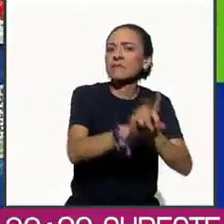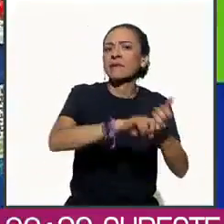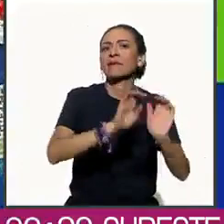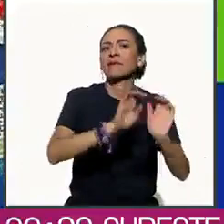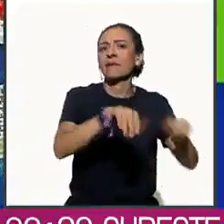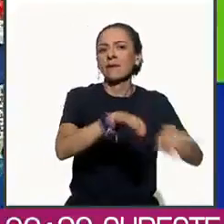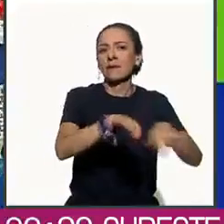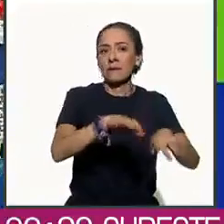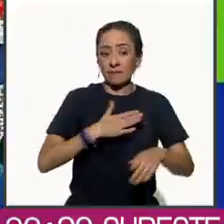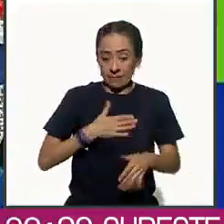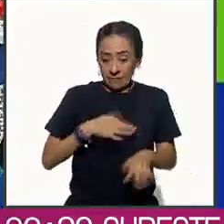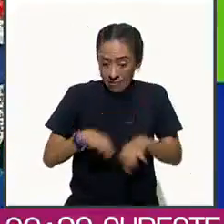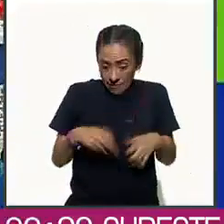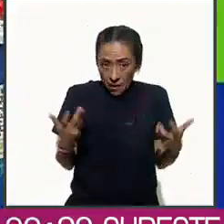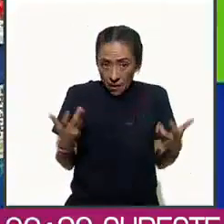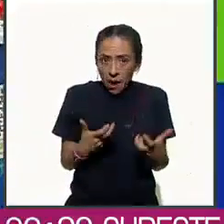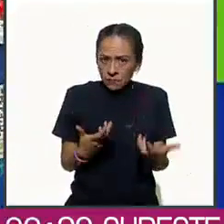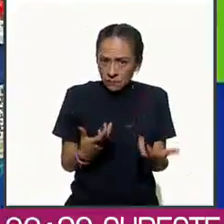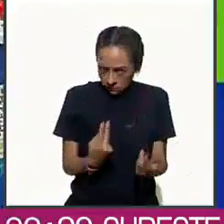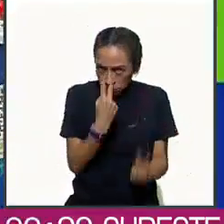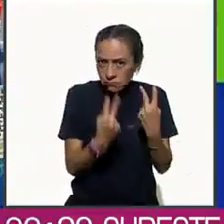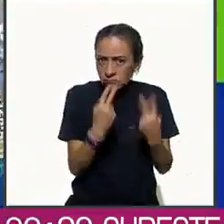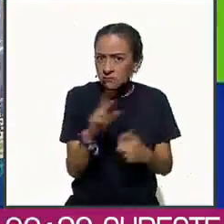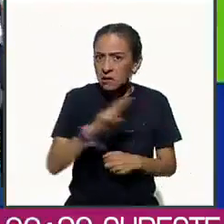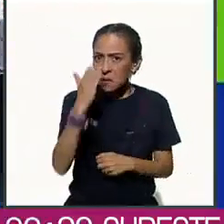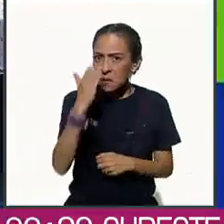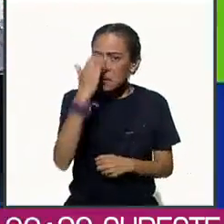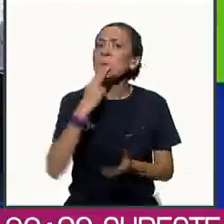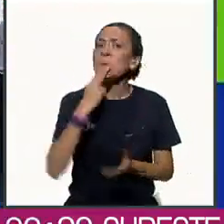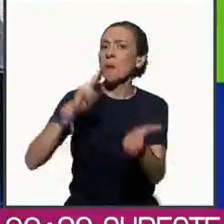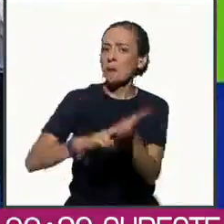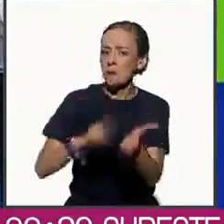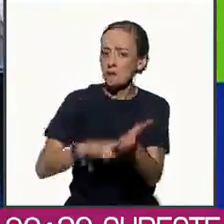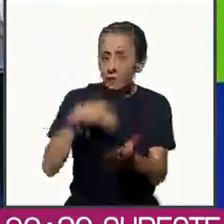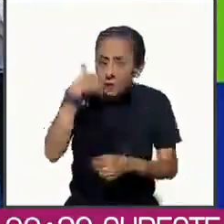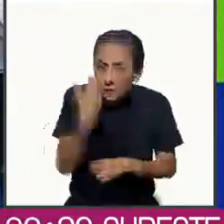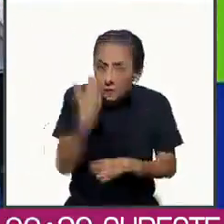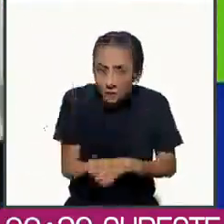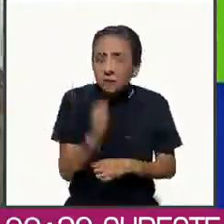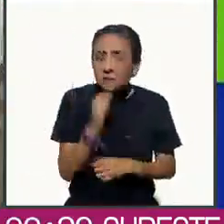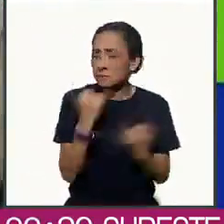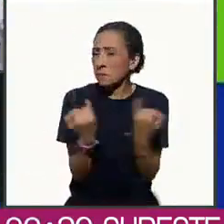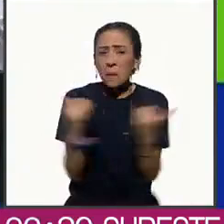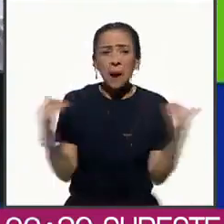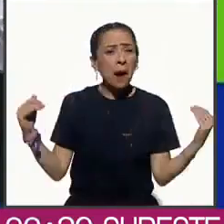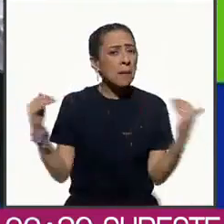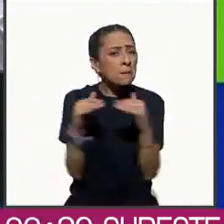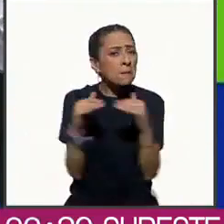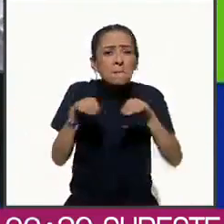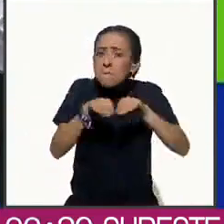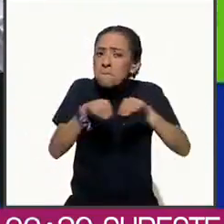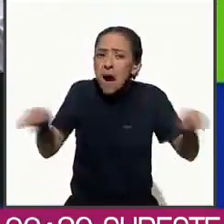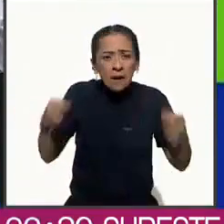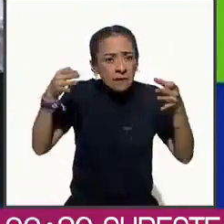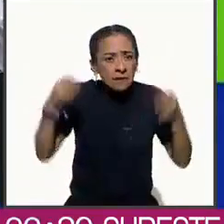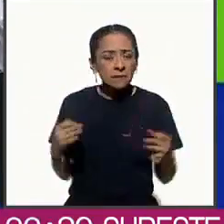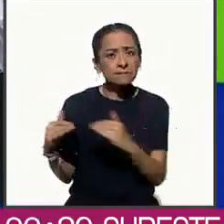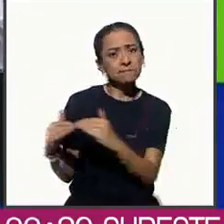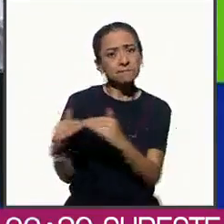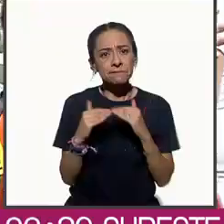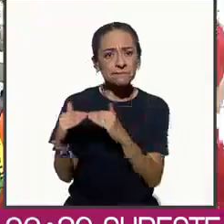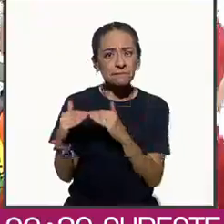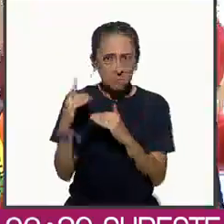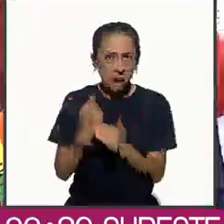reconocido y también equiparable a cualquier acceso o que sea también dignamente